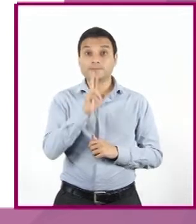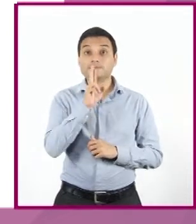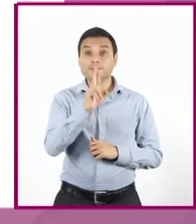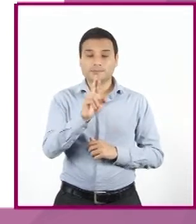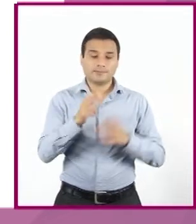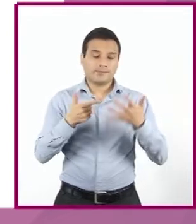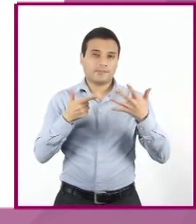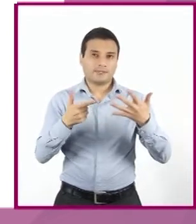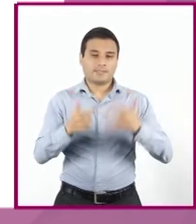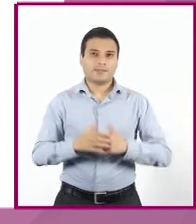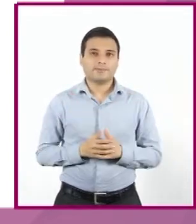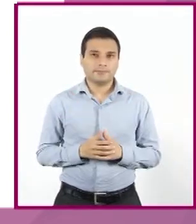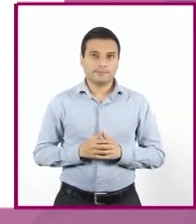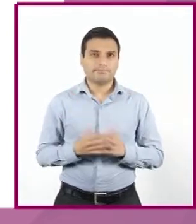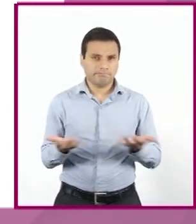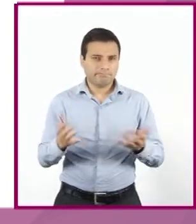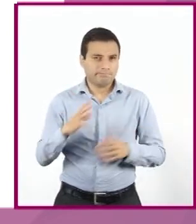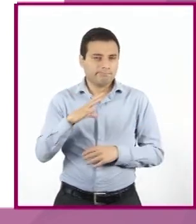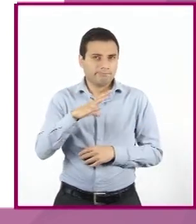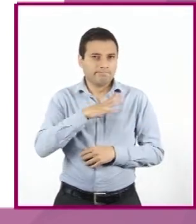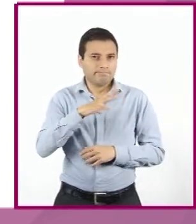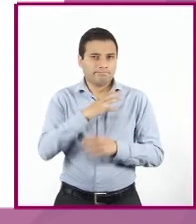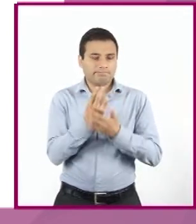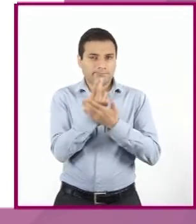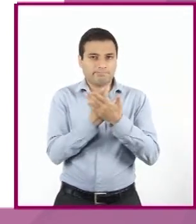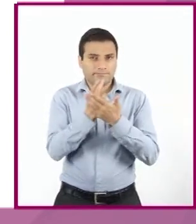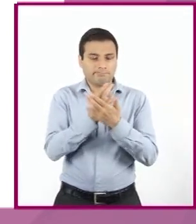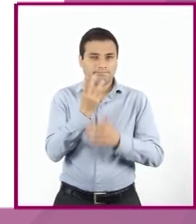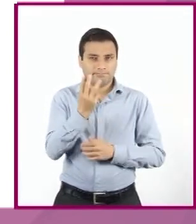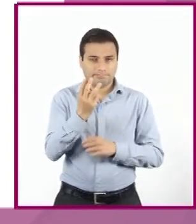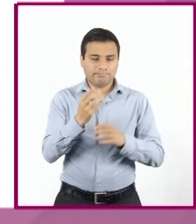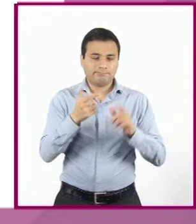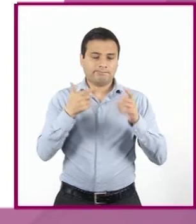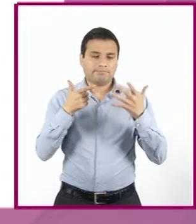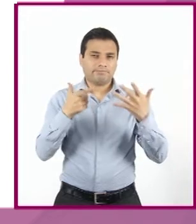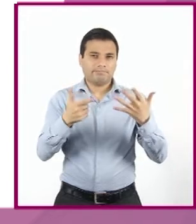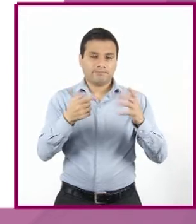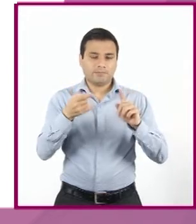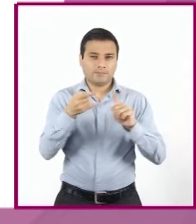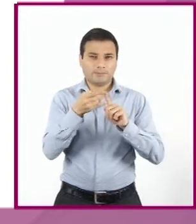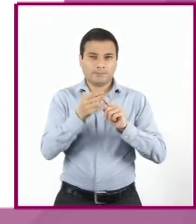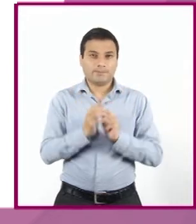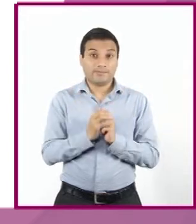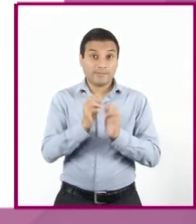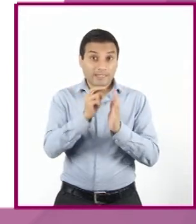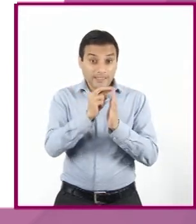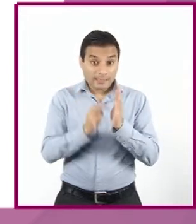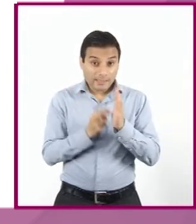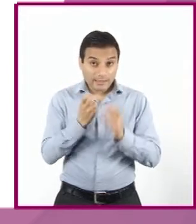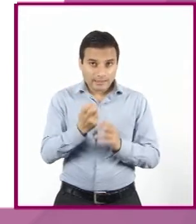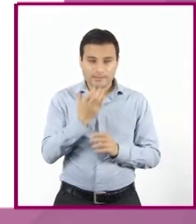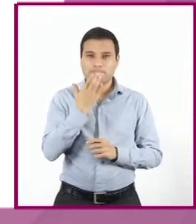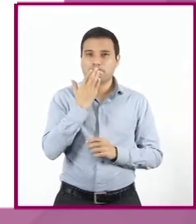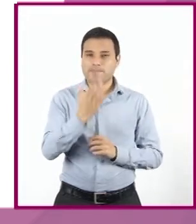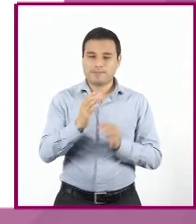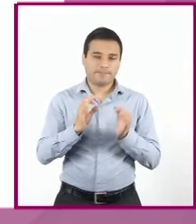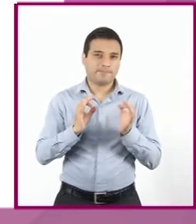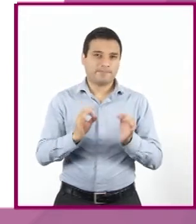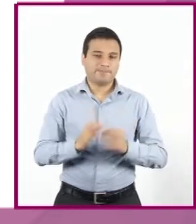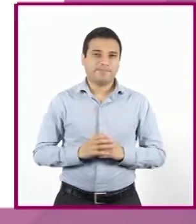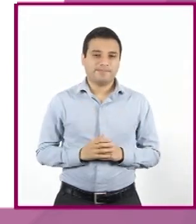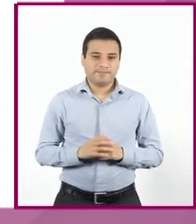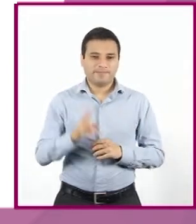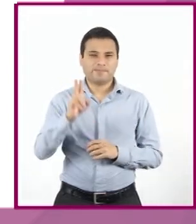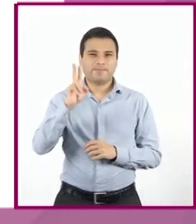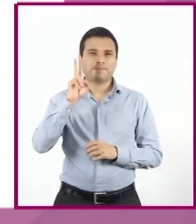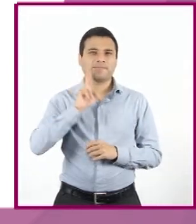7. Son los 7 cuadrados del tercer término. Por lo tanto, la regla encontrada es correcta.